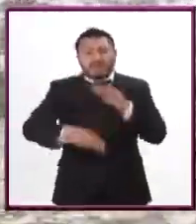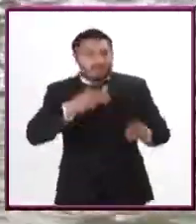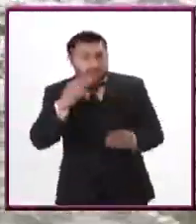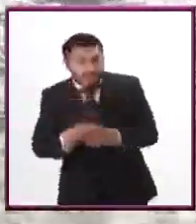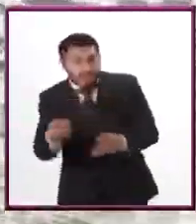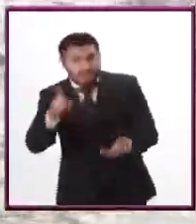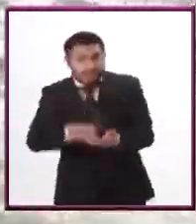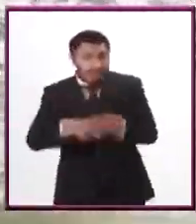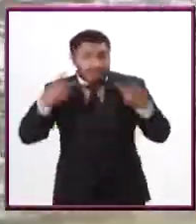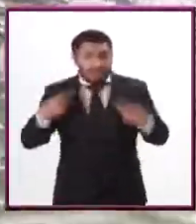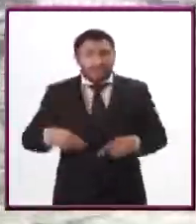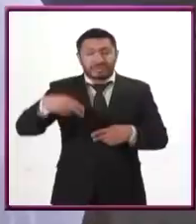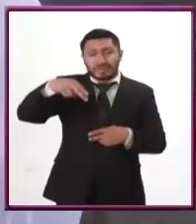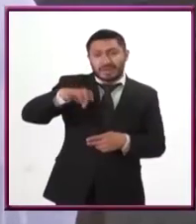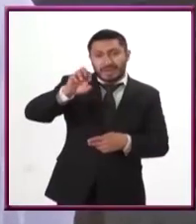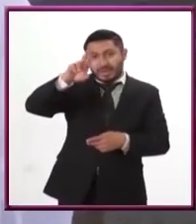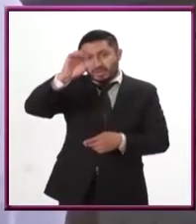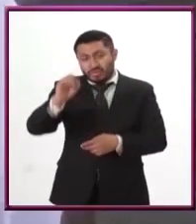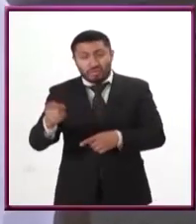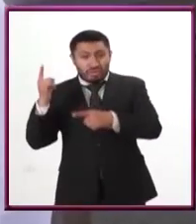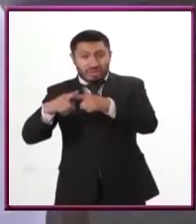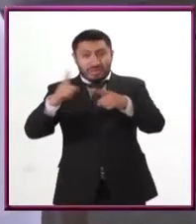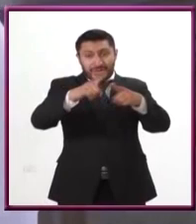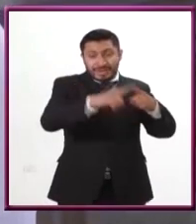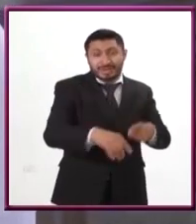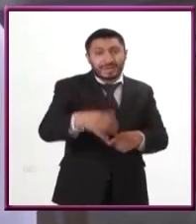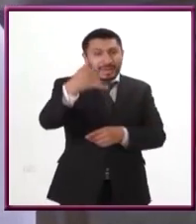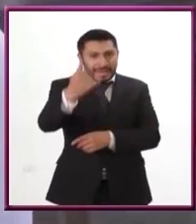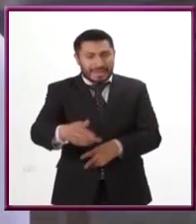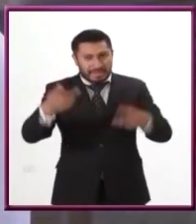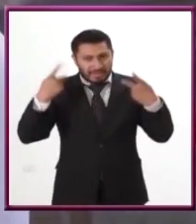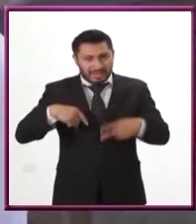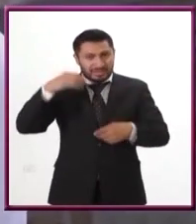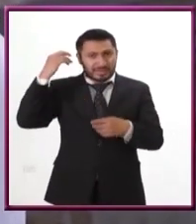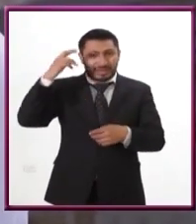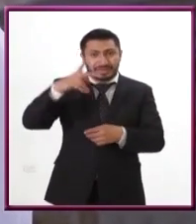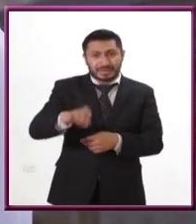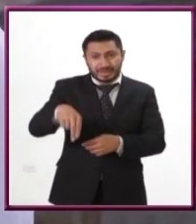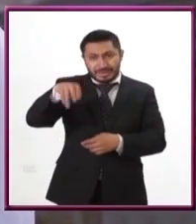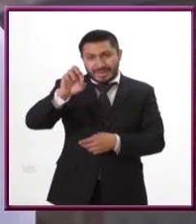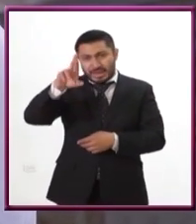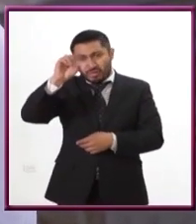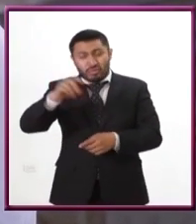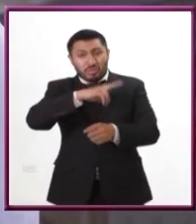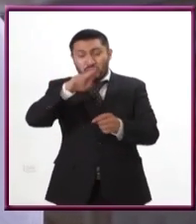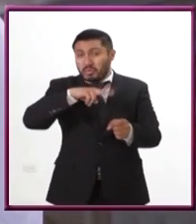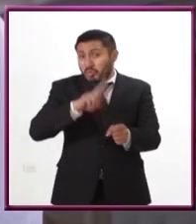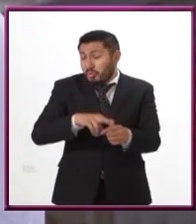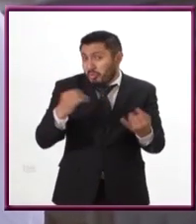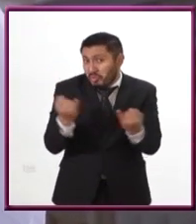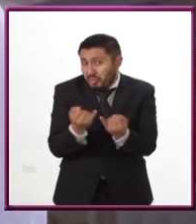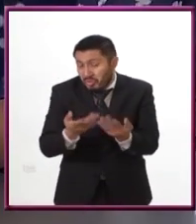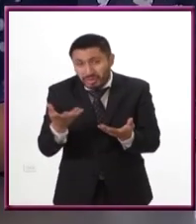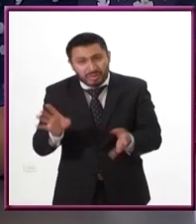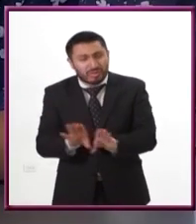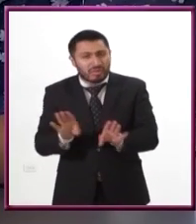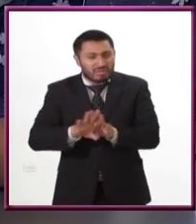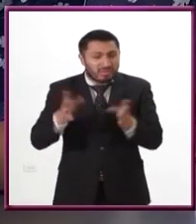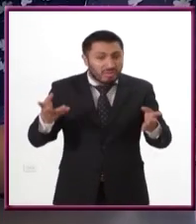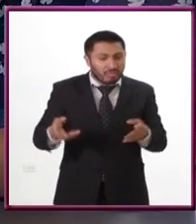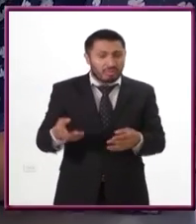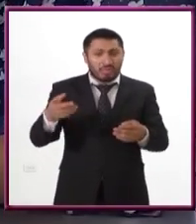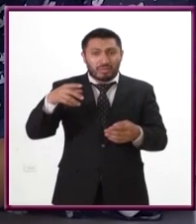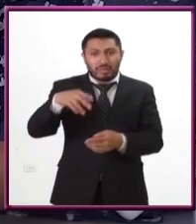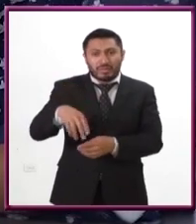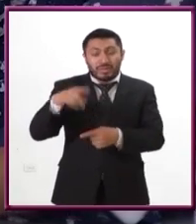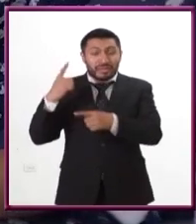mundo existimos personas neurodivergentes y personas neurotípicas. Las personas neurodivergentes son aquellas cuyos